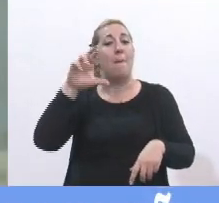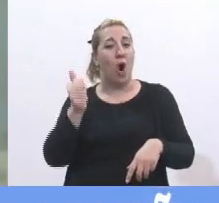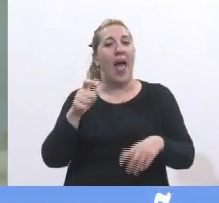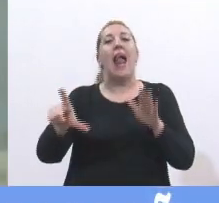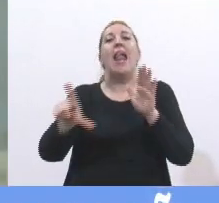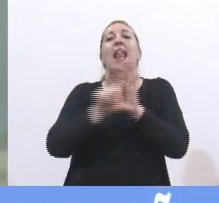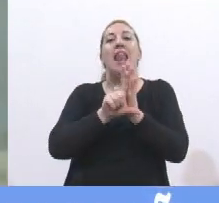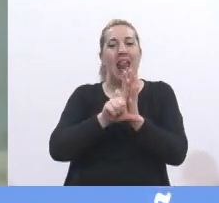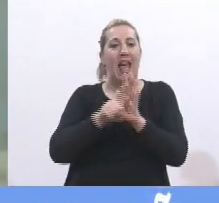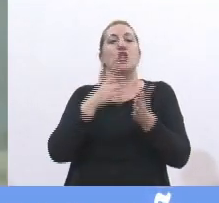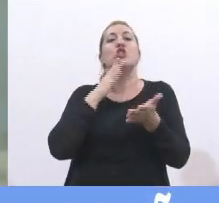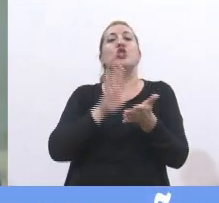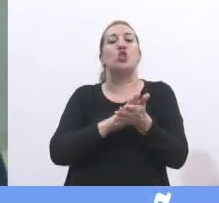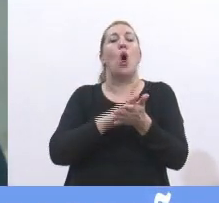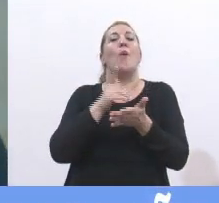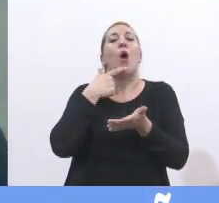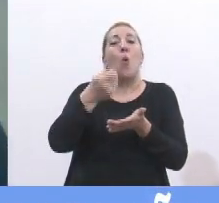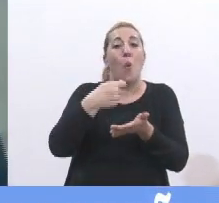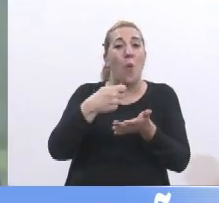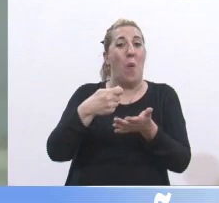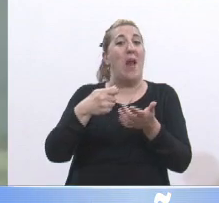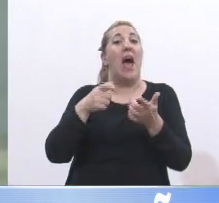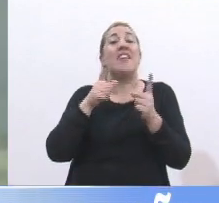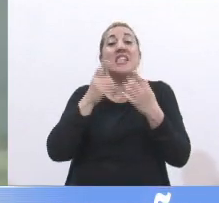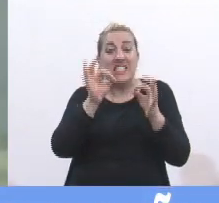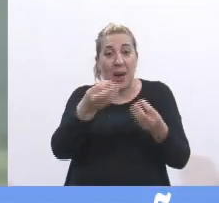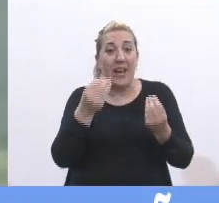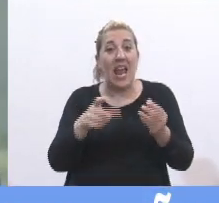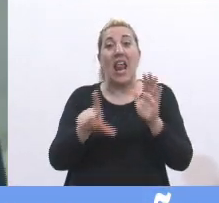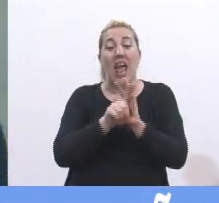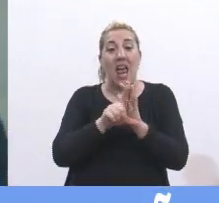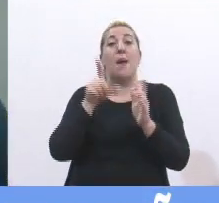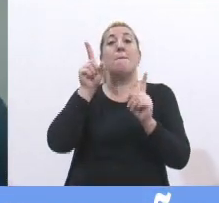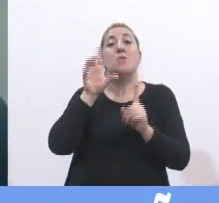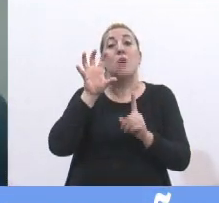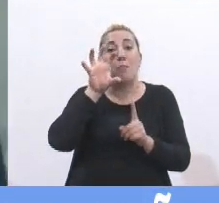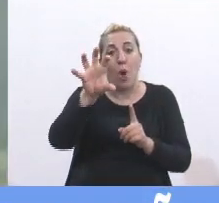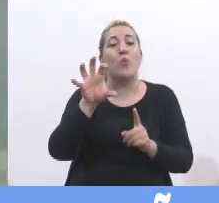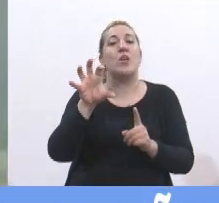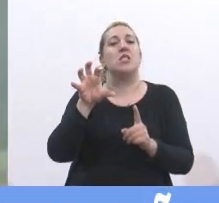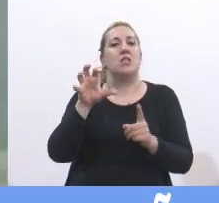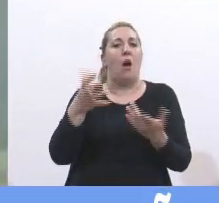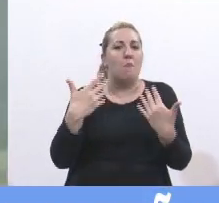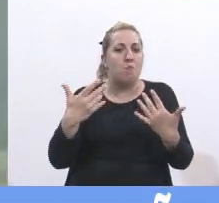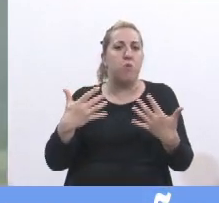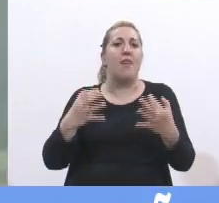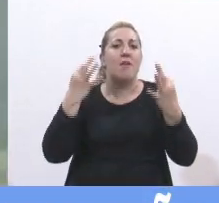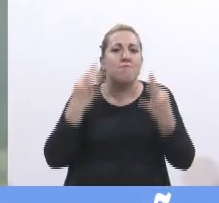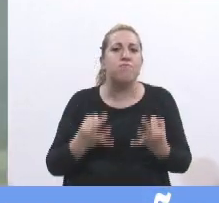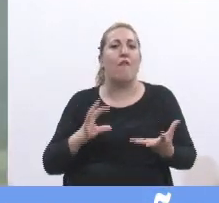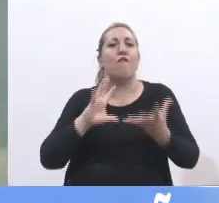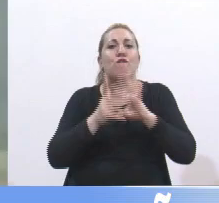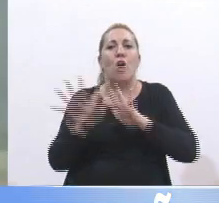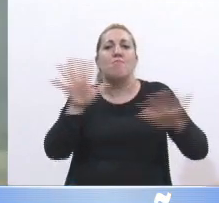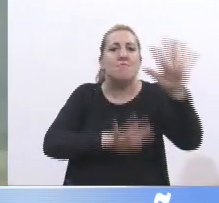reparación histórica en la provincia. ¿Y sabe qué? Con esa ley la provincia pudo establecer la logística necesaria